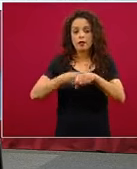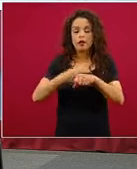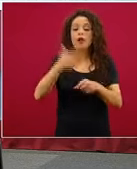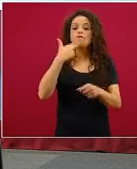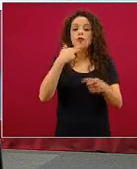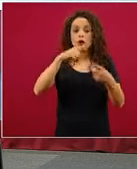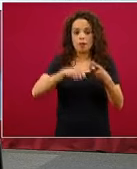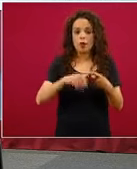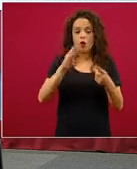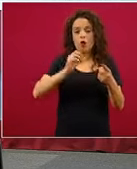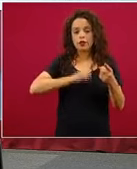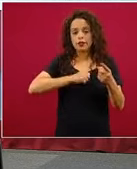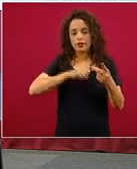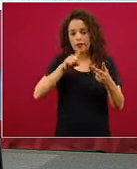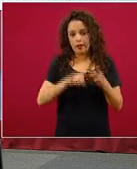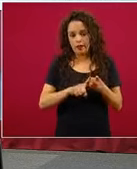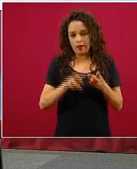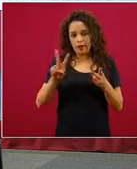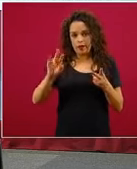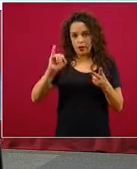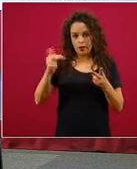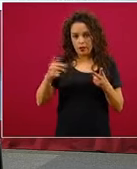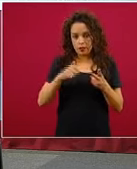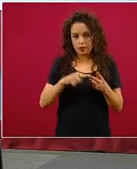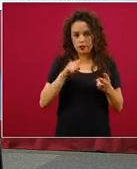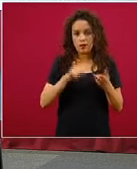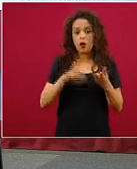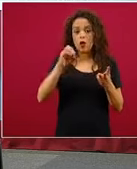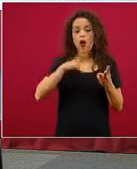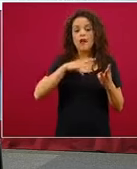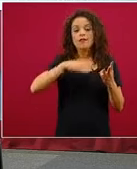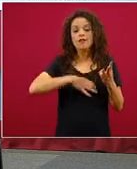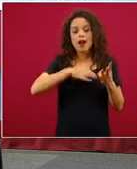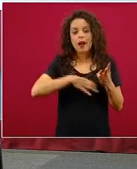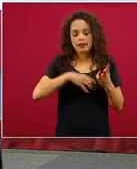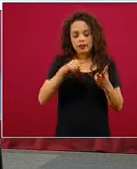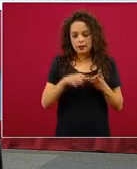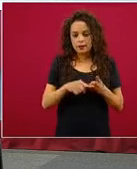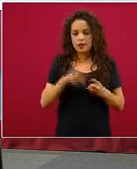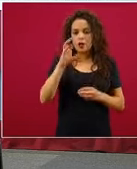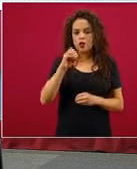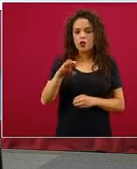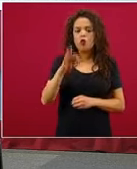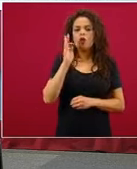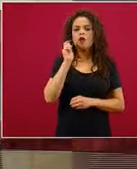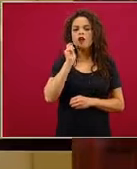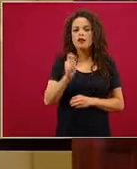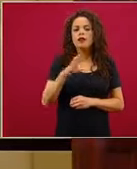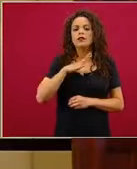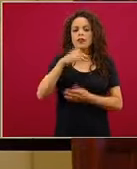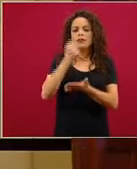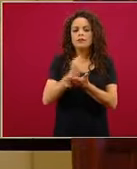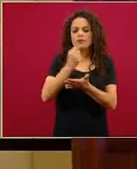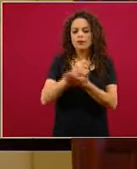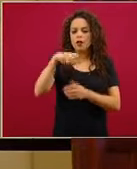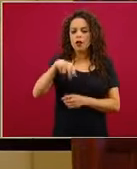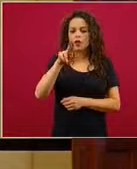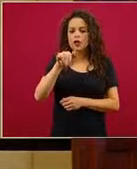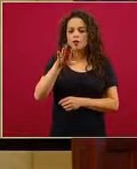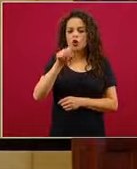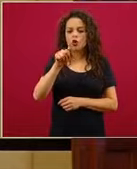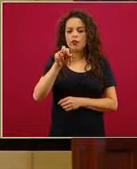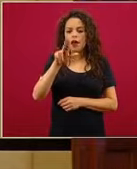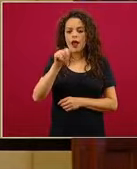ver, personas que cursan actualmente con cáncer o que están tomando un tratamiento de quimioterapia y que por tanto sus